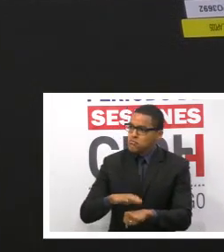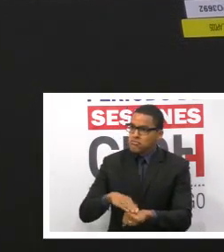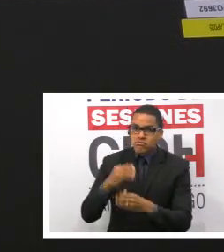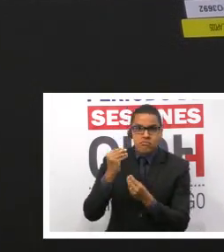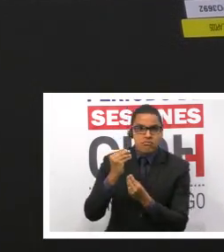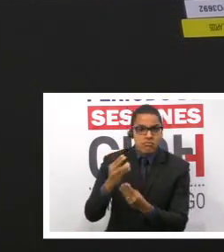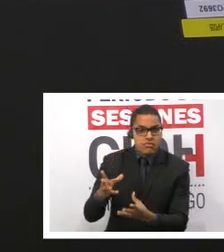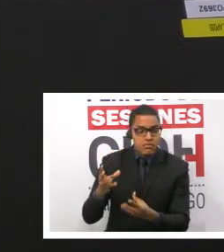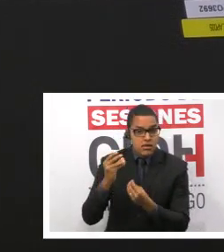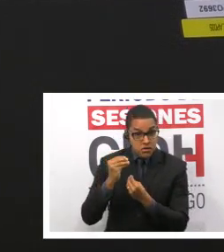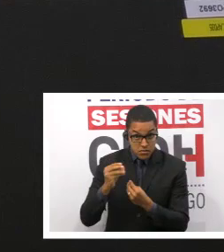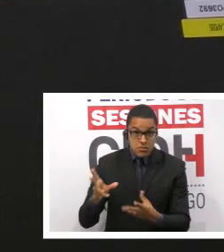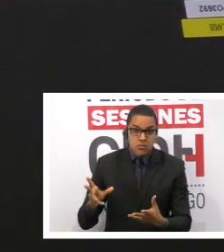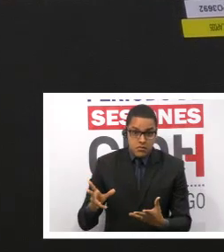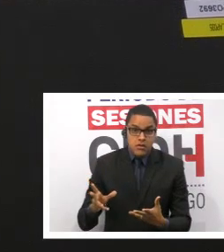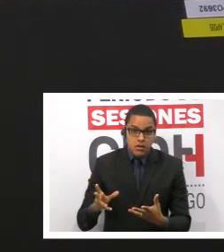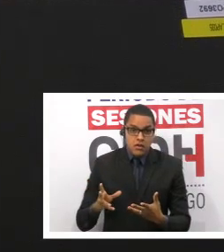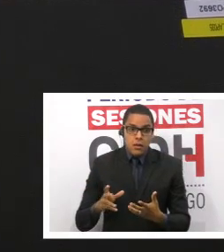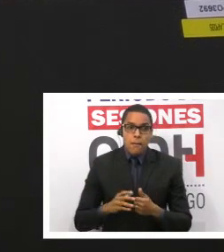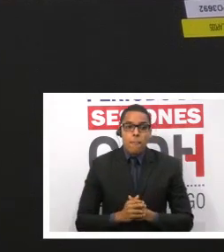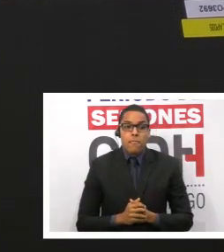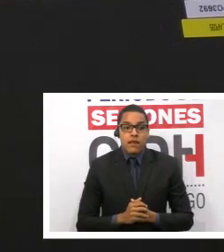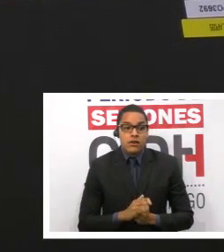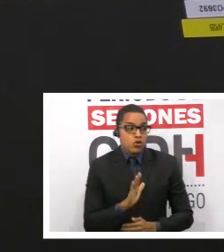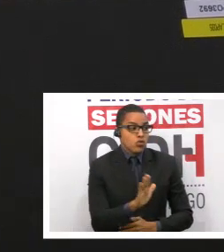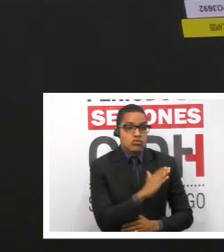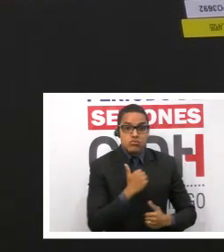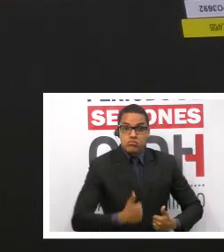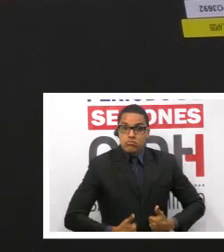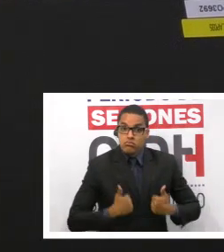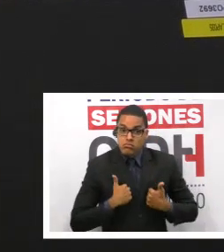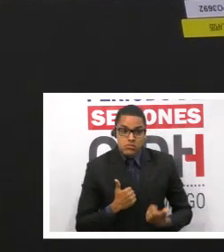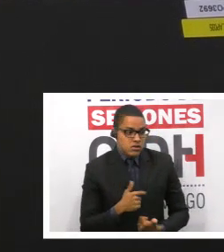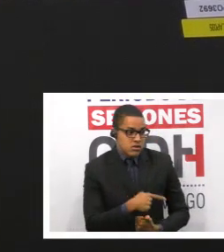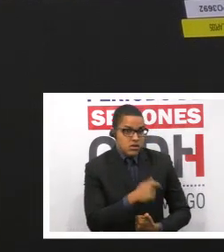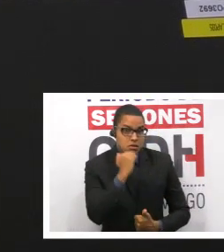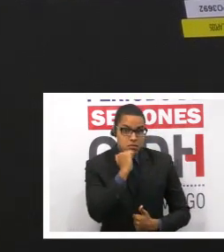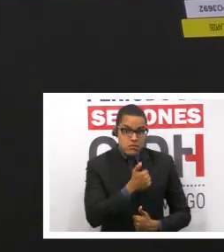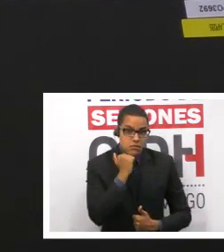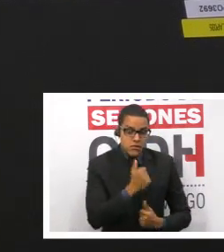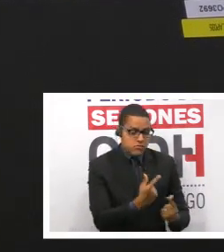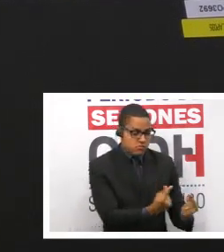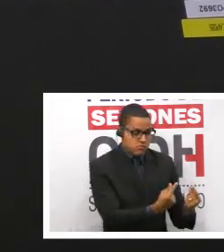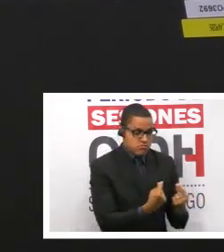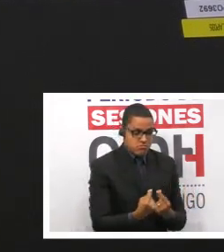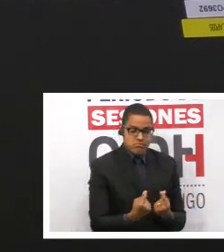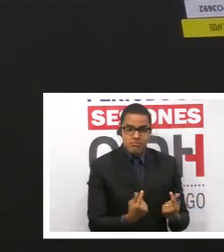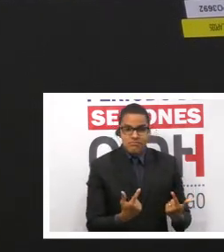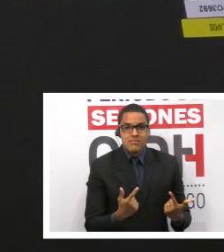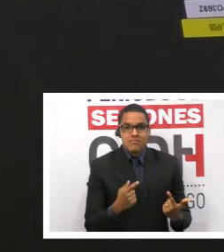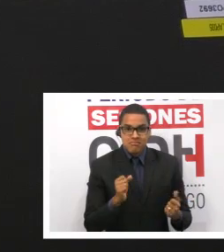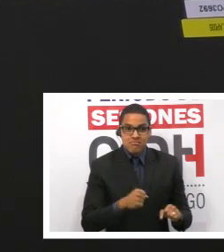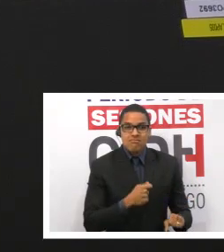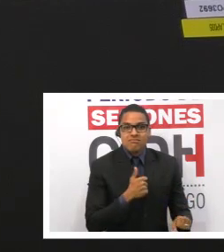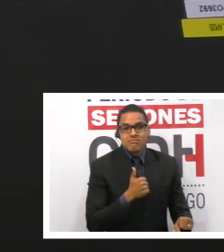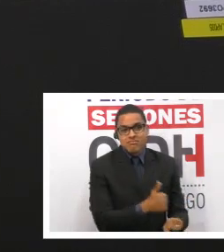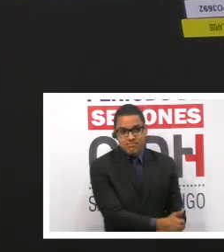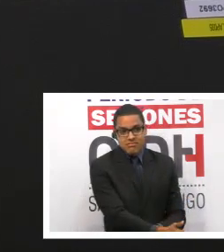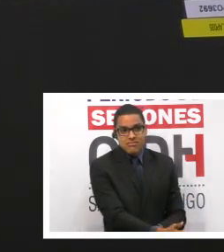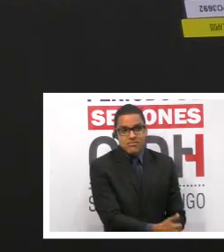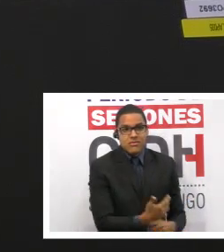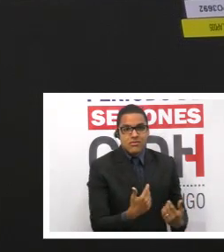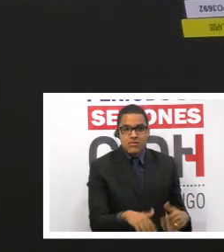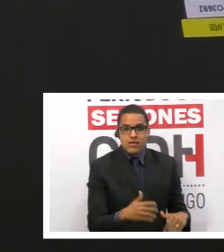que esto tiene sobre su sobre sus vidas y bueno solo solo esto como como cierro y creo que también uno de los